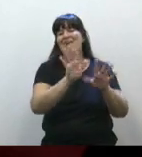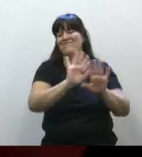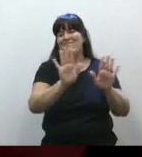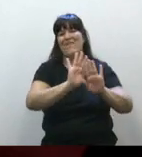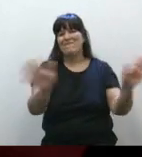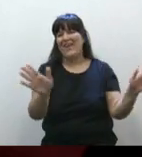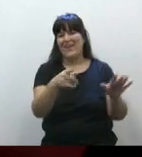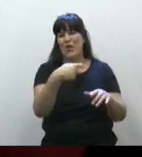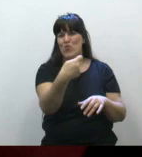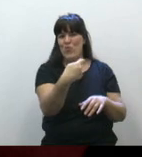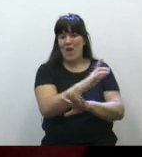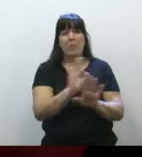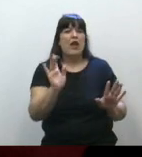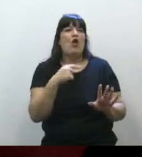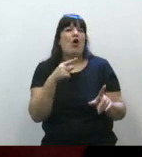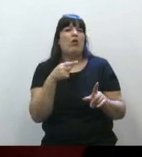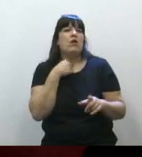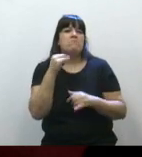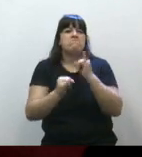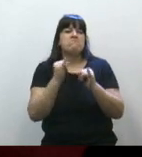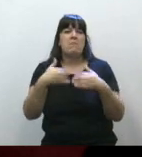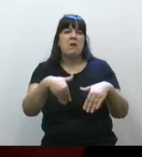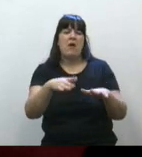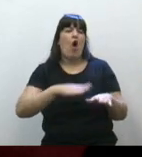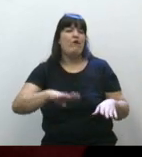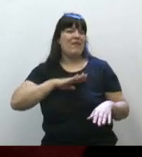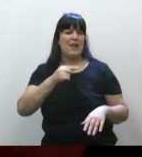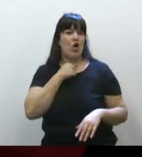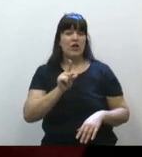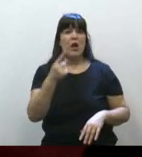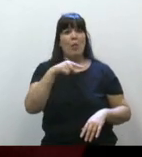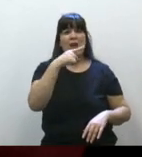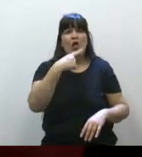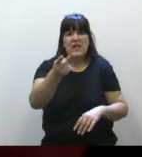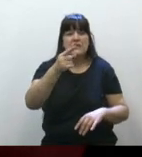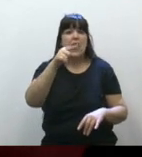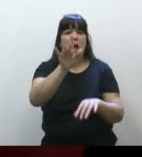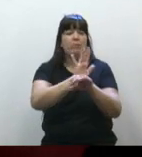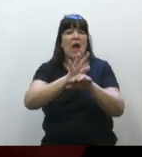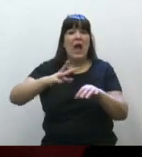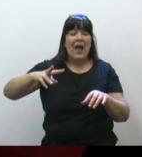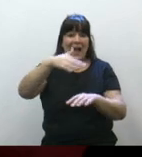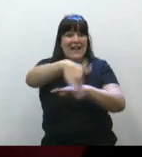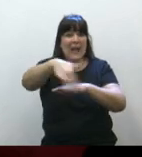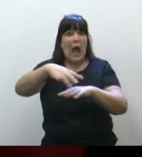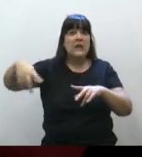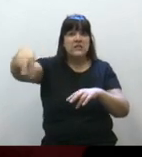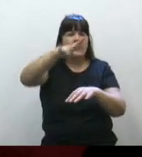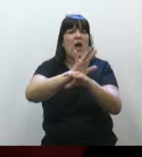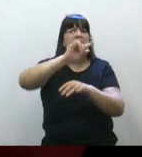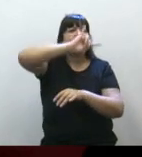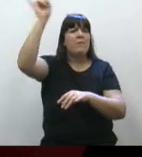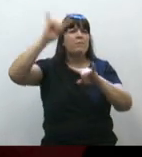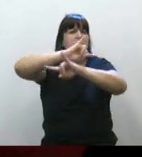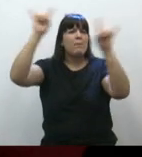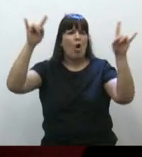interesa ofender en lo personal pero si voy a decir que el demonio andaba caminando por las calles de la web de buenos aires